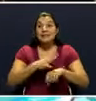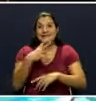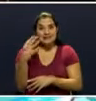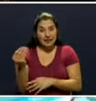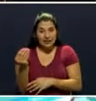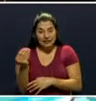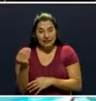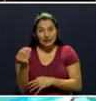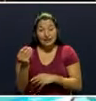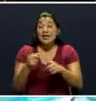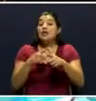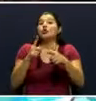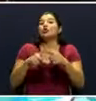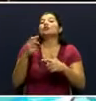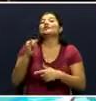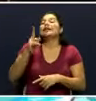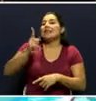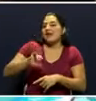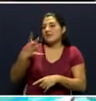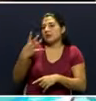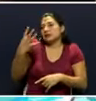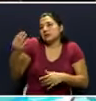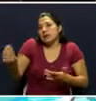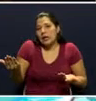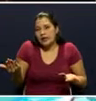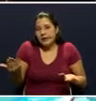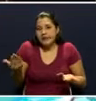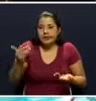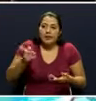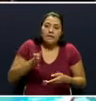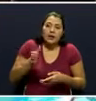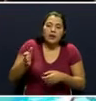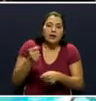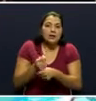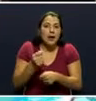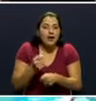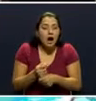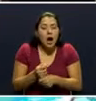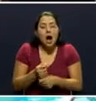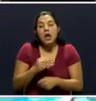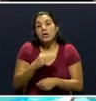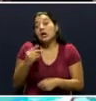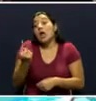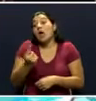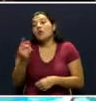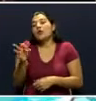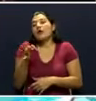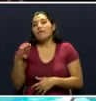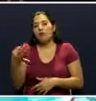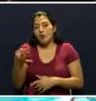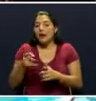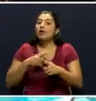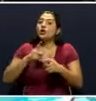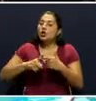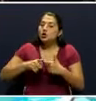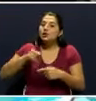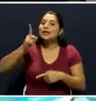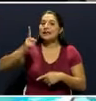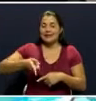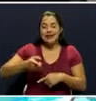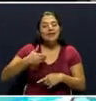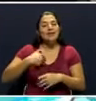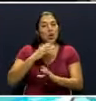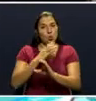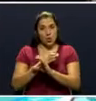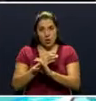Entonces, si tienen que salir porque ni modo tienen que trabajar y es la única forma como tienen que subsistir, tienen que mantener estas